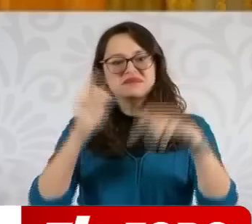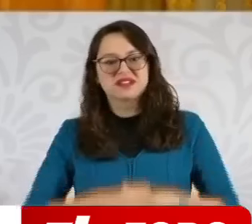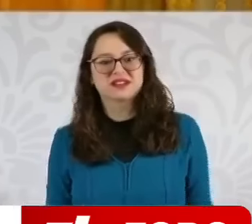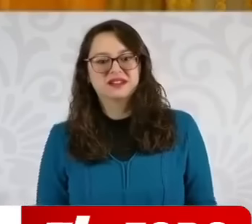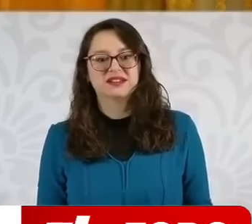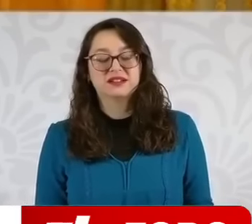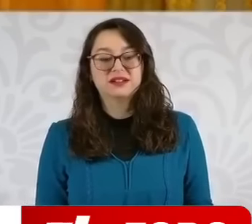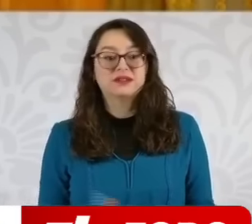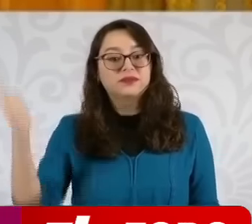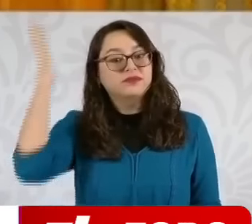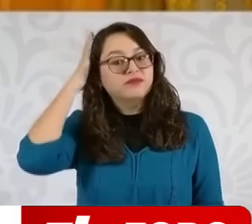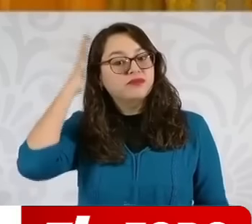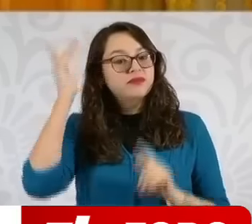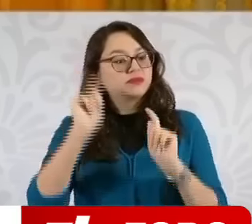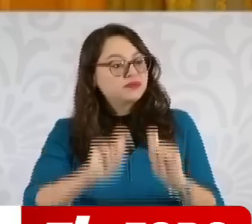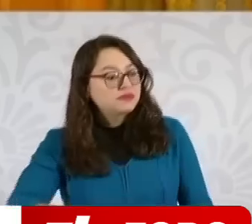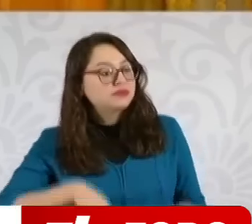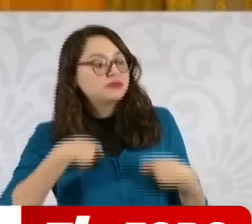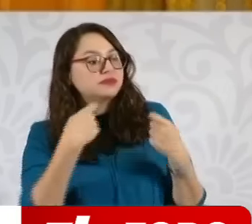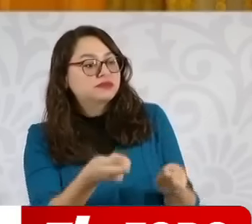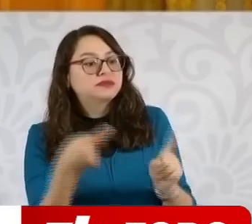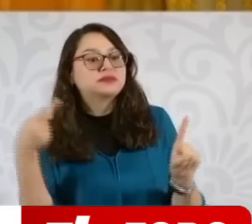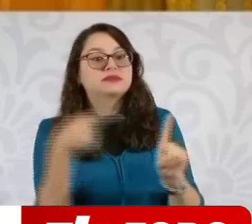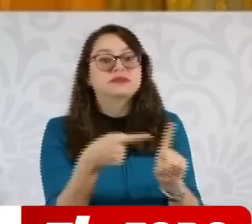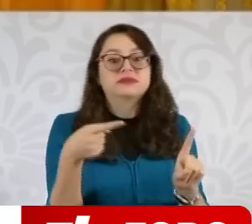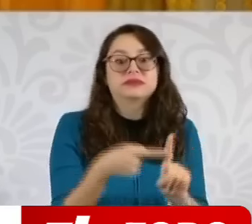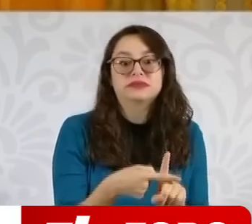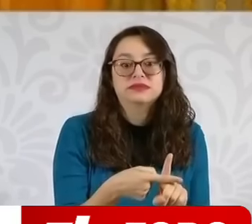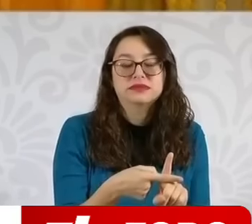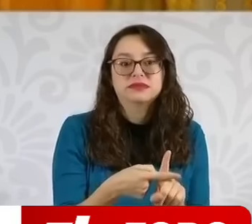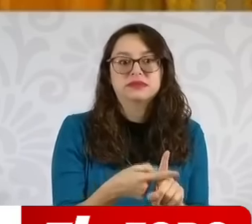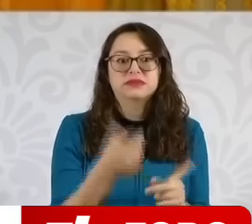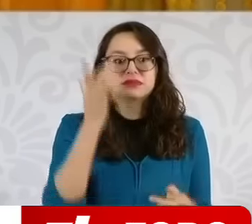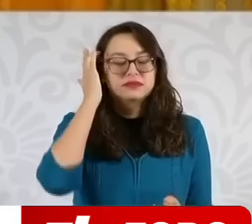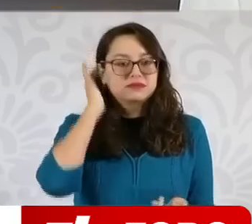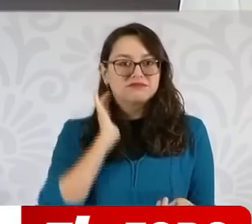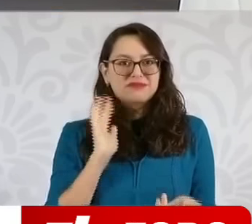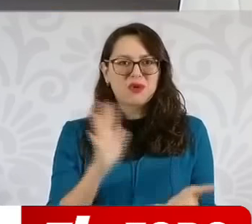Ahora resulta que durante 6 años no se dio cuenta.